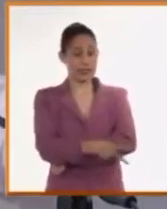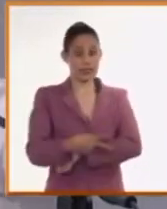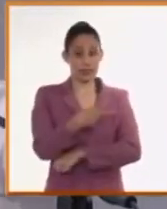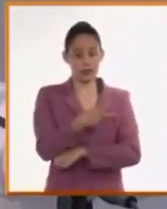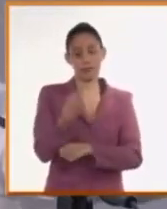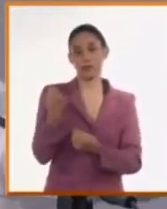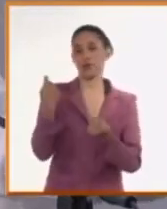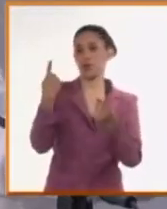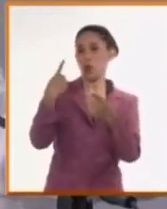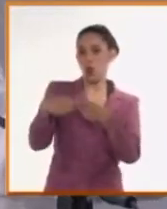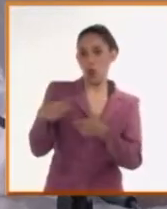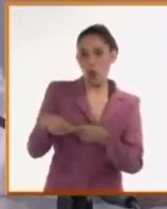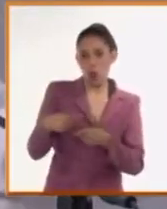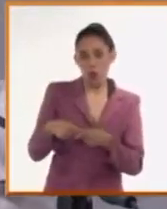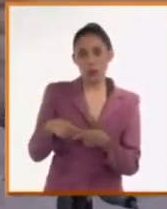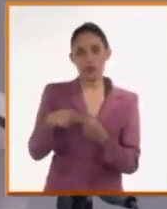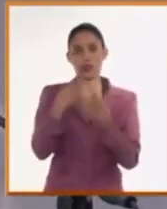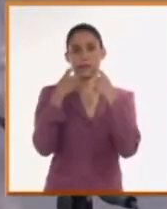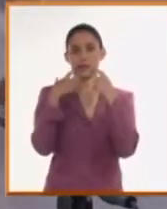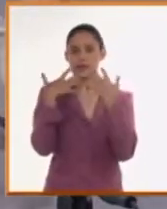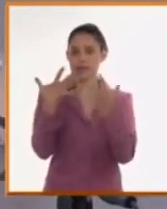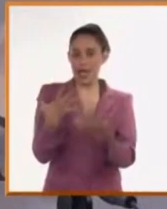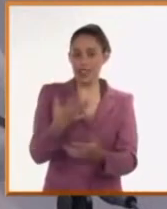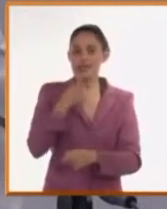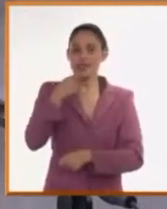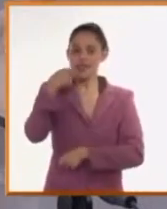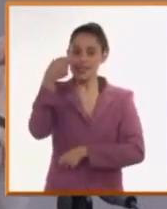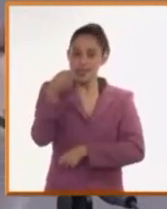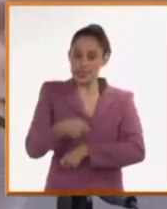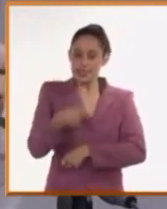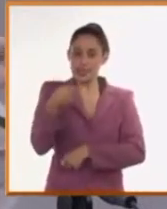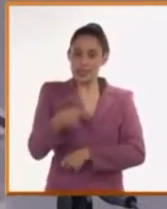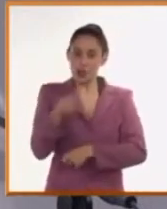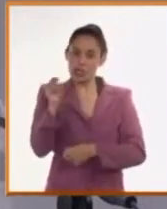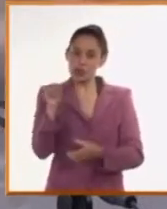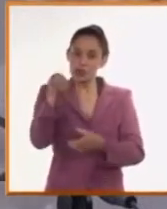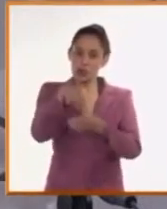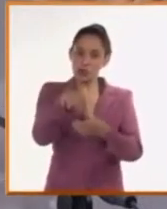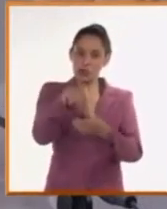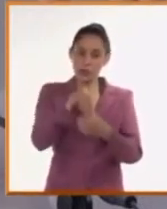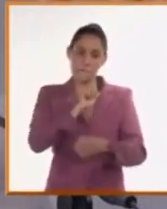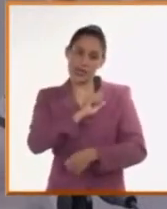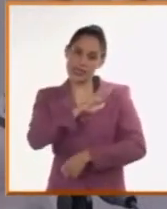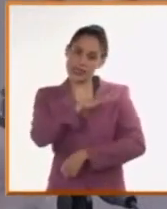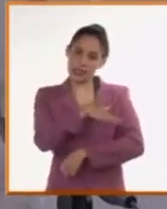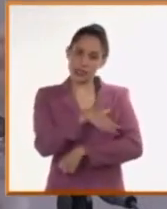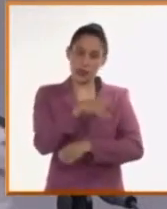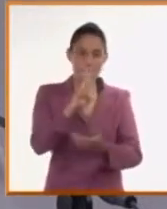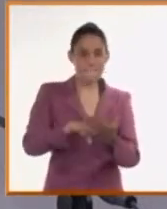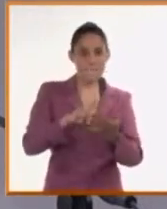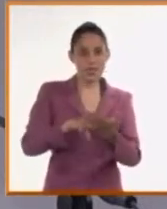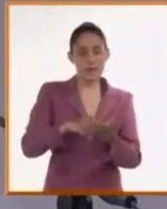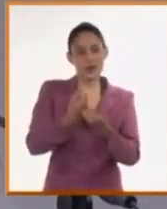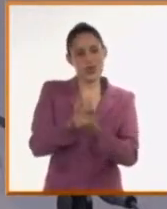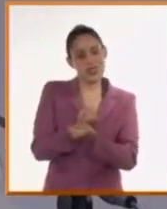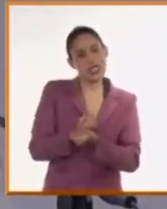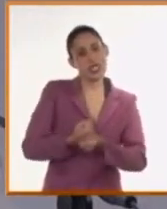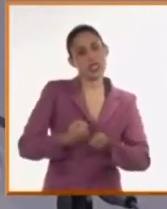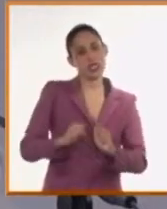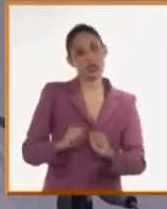eh adopción de la decisión de incorporar al Estado de palestino como miembro de pleno derecho